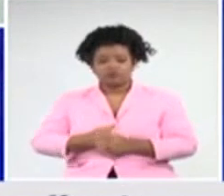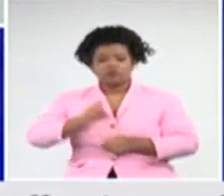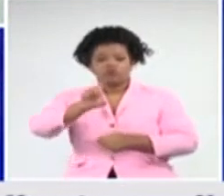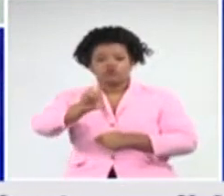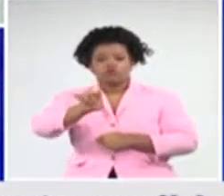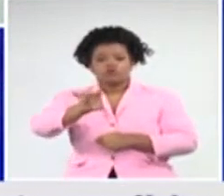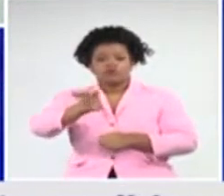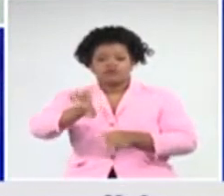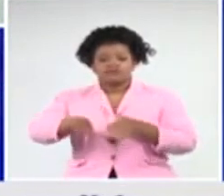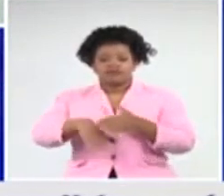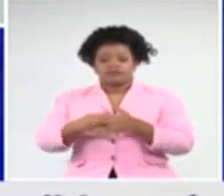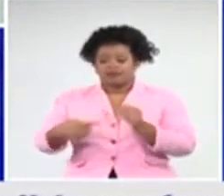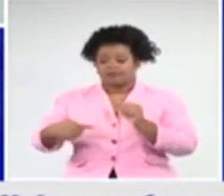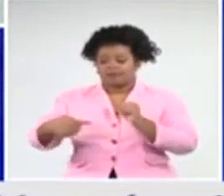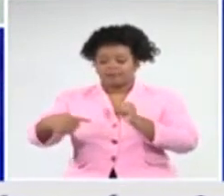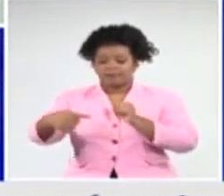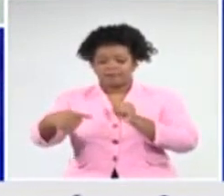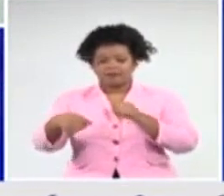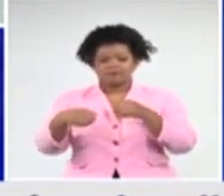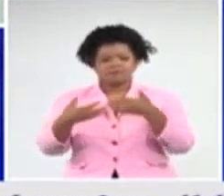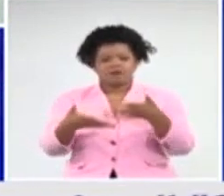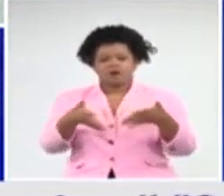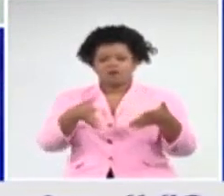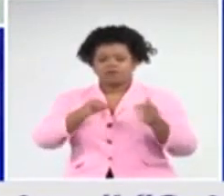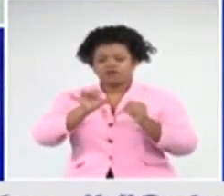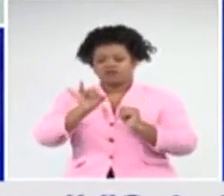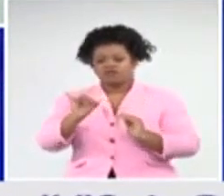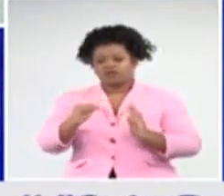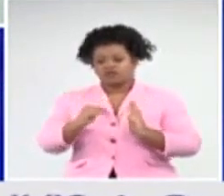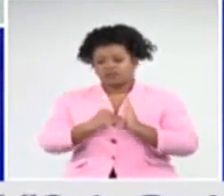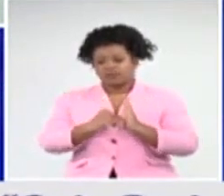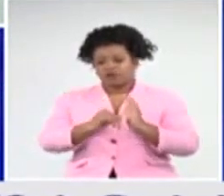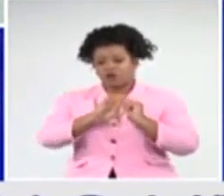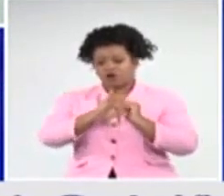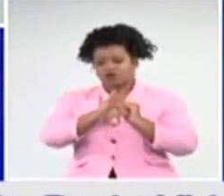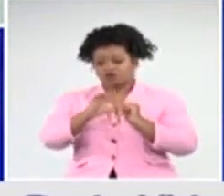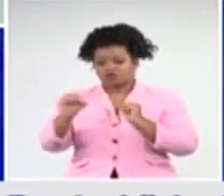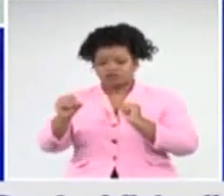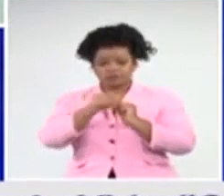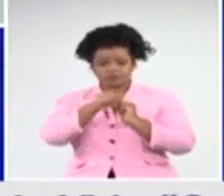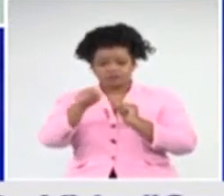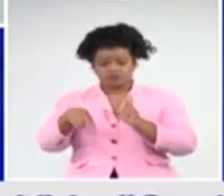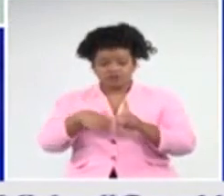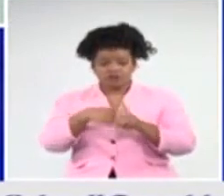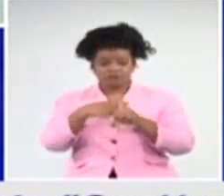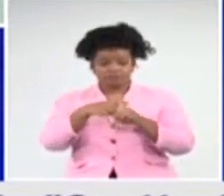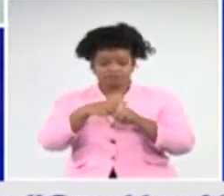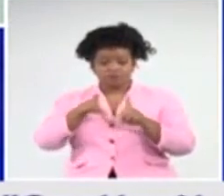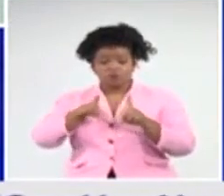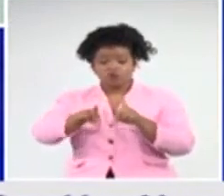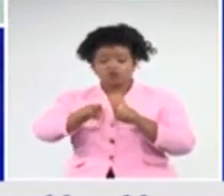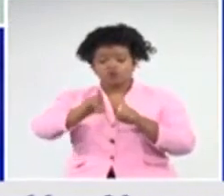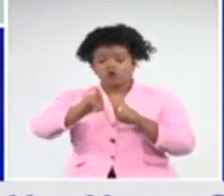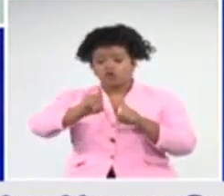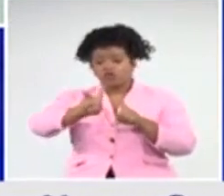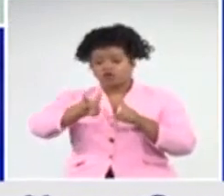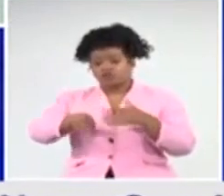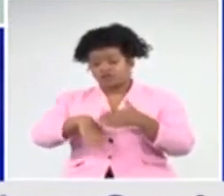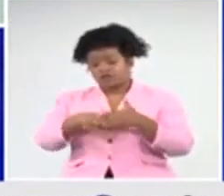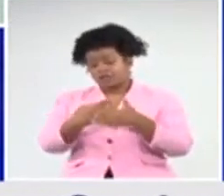días, con más de 7.800 casos. Y los últimos 12 días, con más